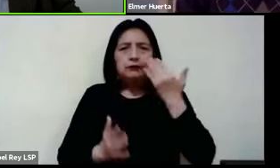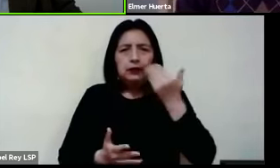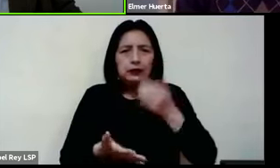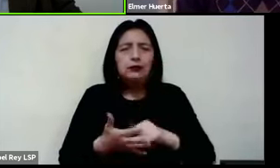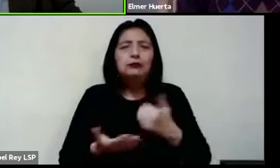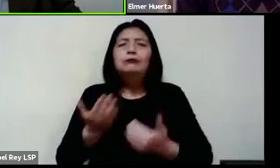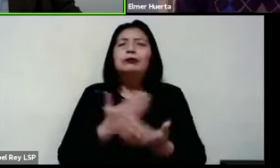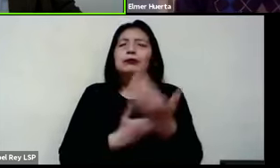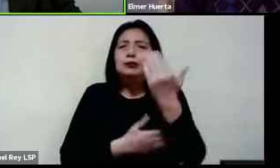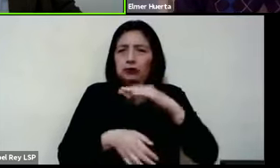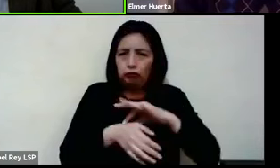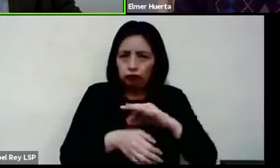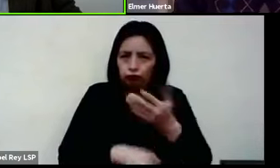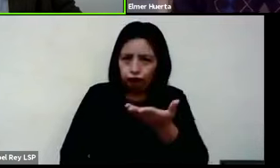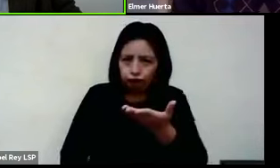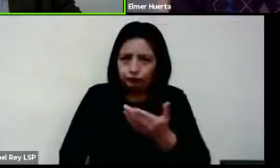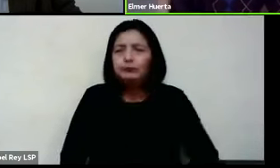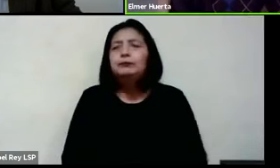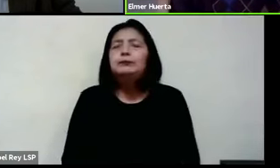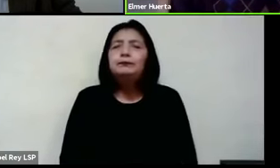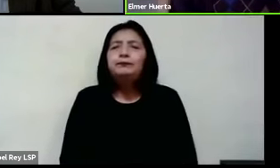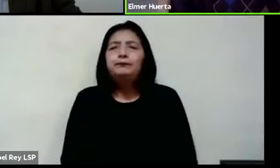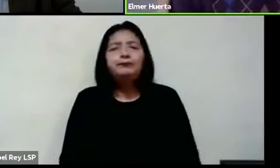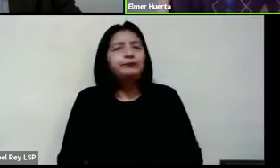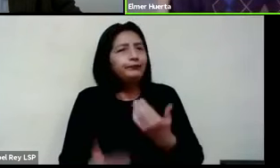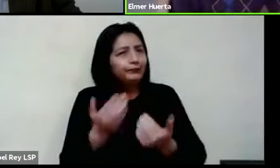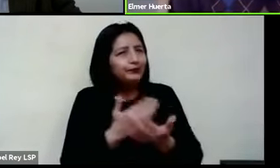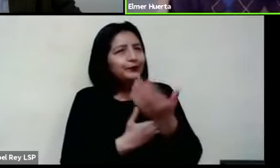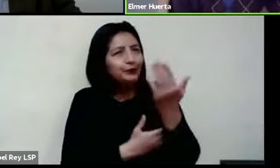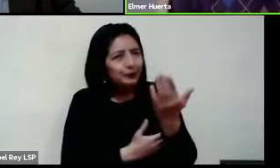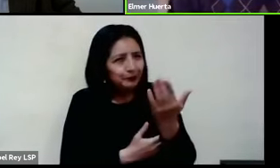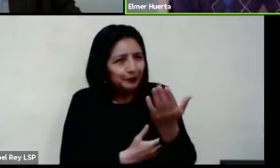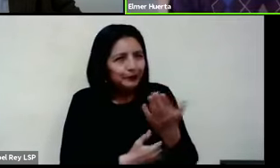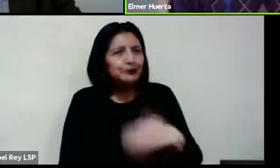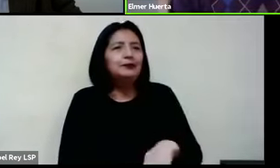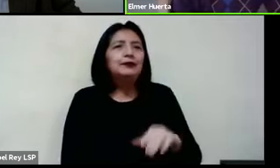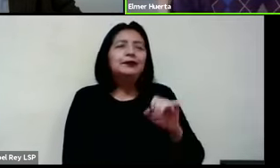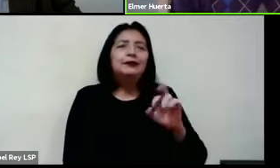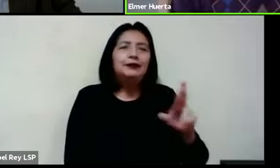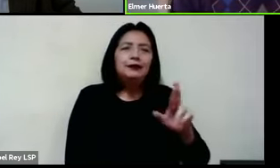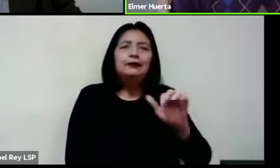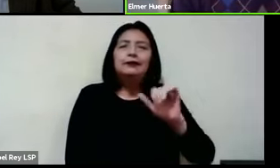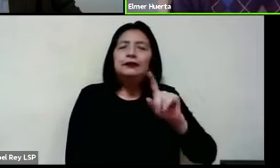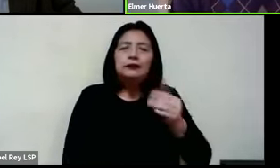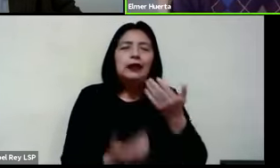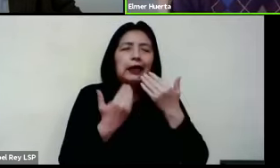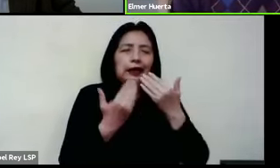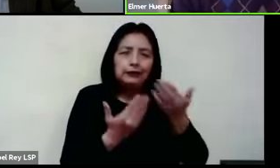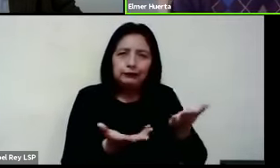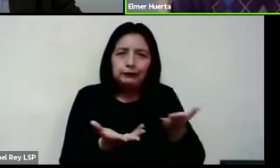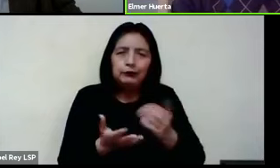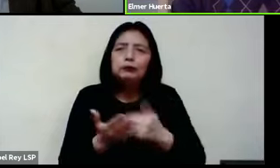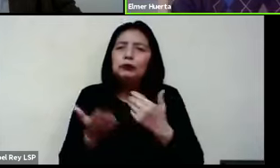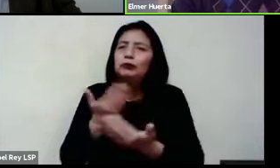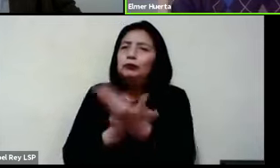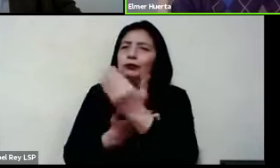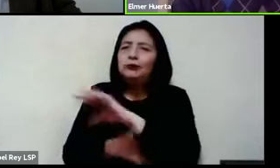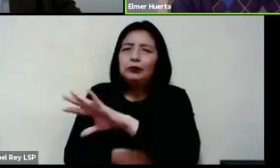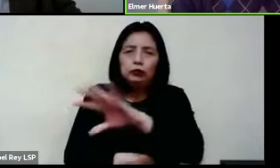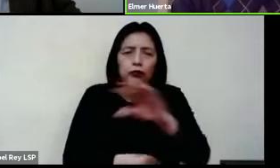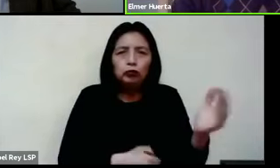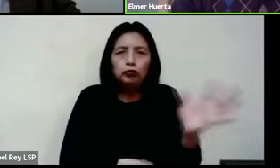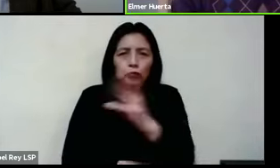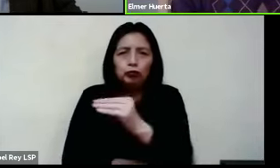días, doctor Elmer Huerta. Buenos días, señor Asensio. Muchísimas gracias por la presentación. Muy buenos días con todos.